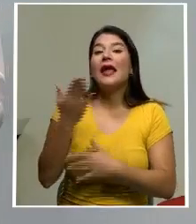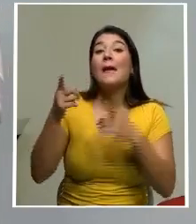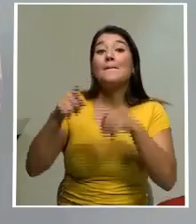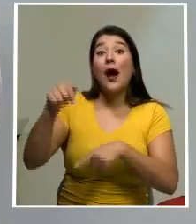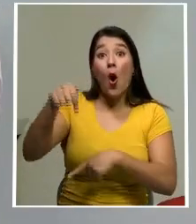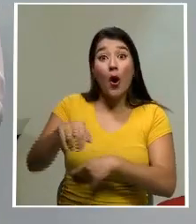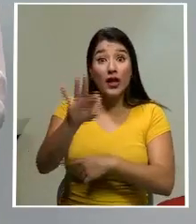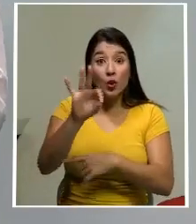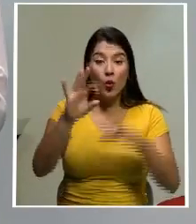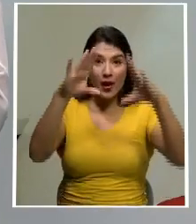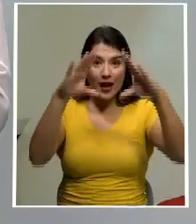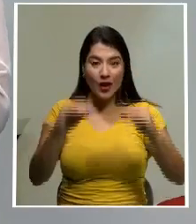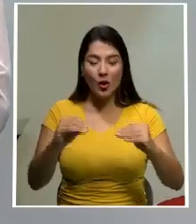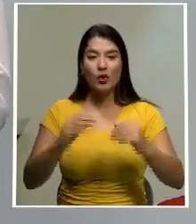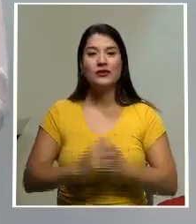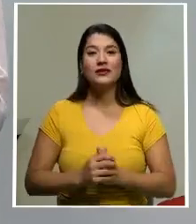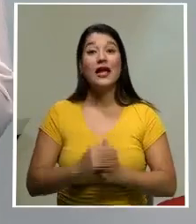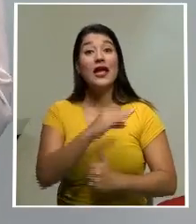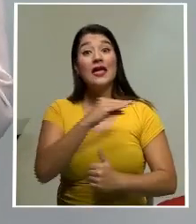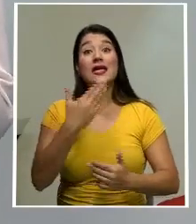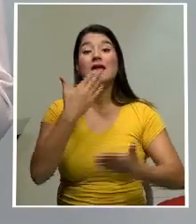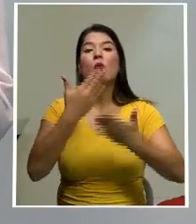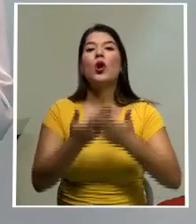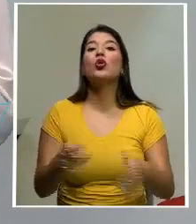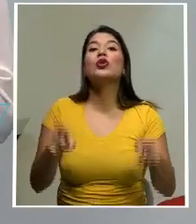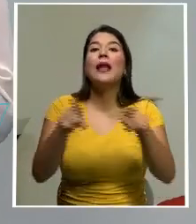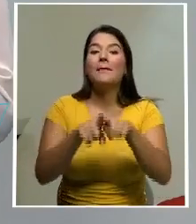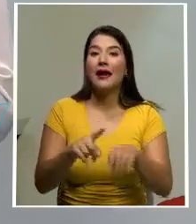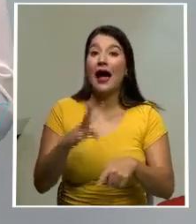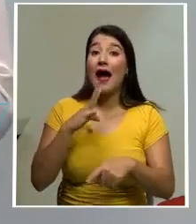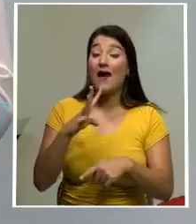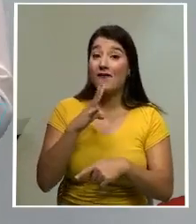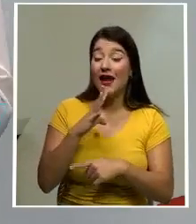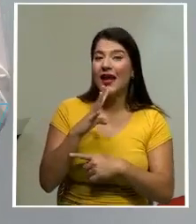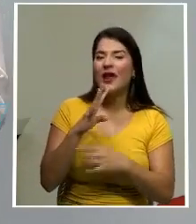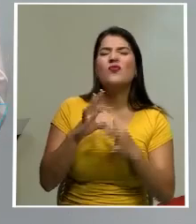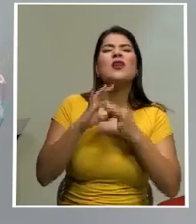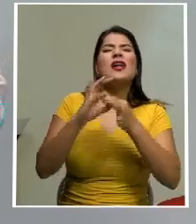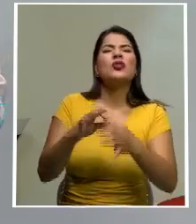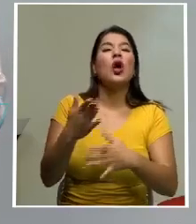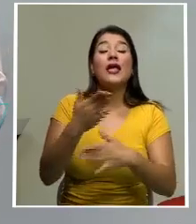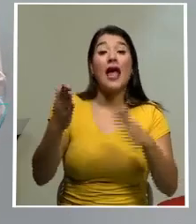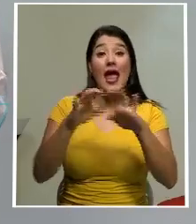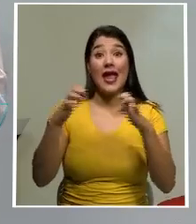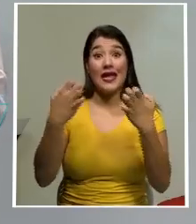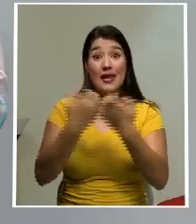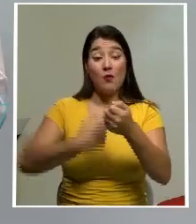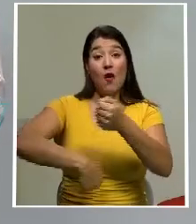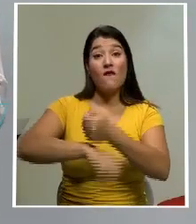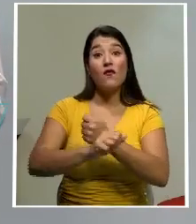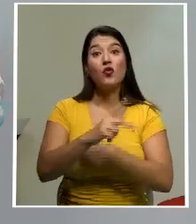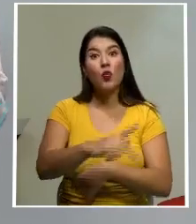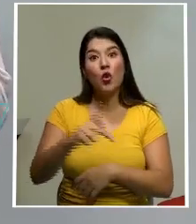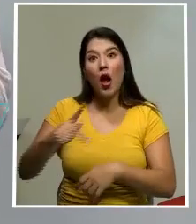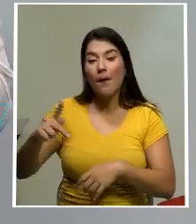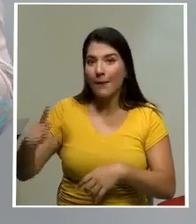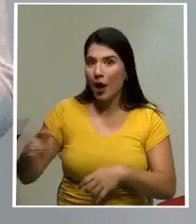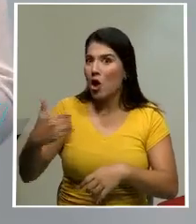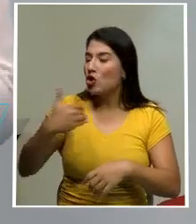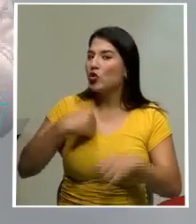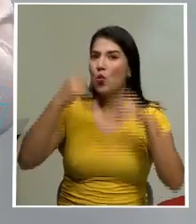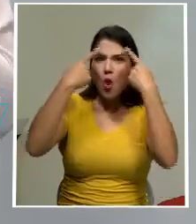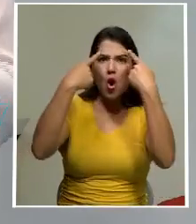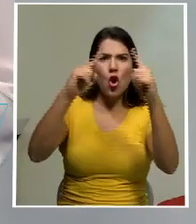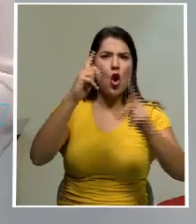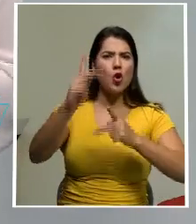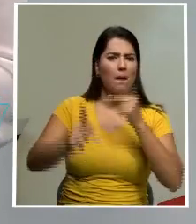de las 9 de la noche, Eisel. Y bueno, también vamos a hablar, como decía ya Eisel, acerca de la selección de fútbol playa, que ha tenido un paso